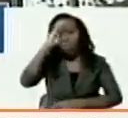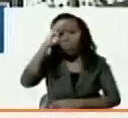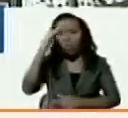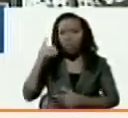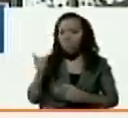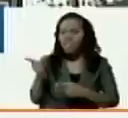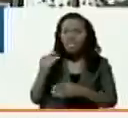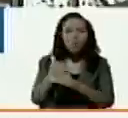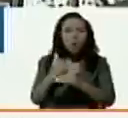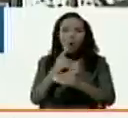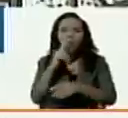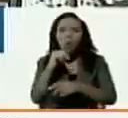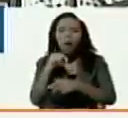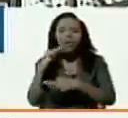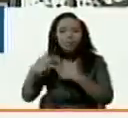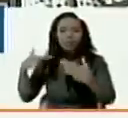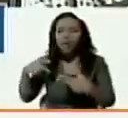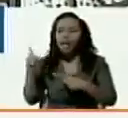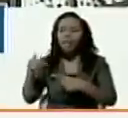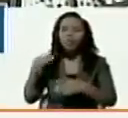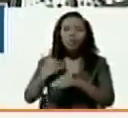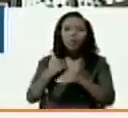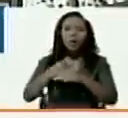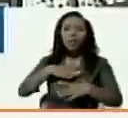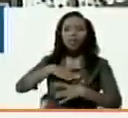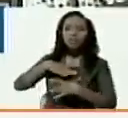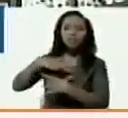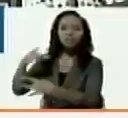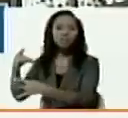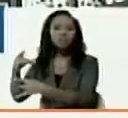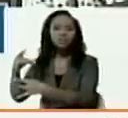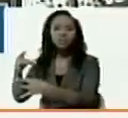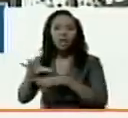Los tibios se adaptan a lo que diga el imperialismo.